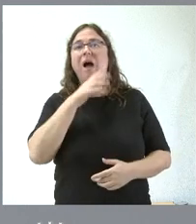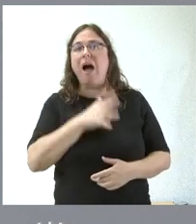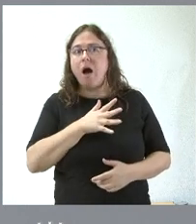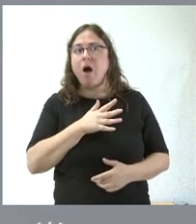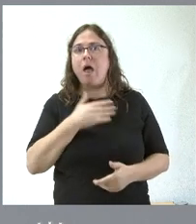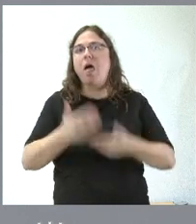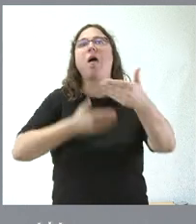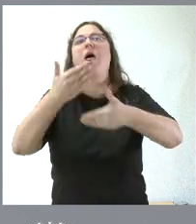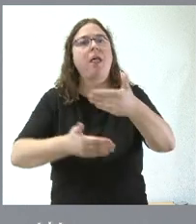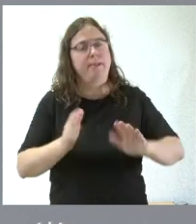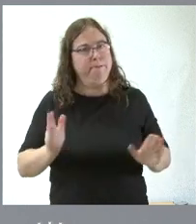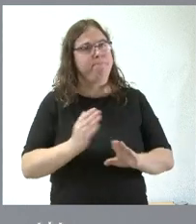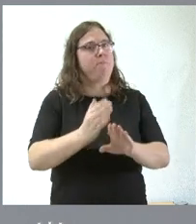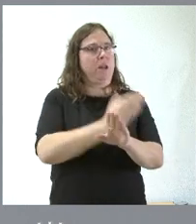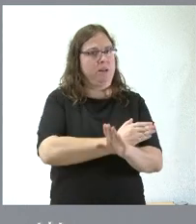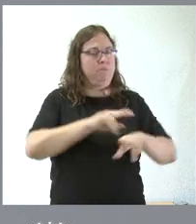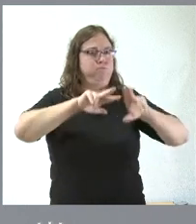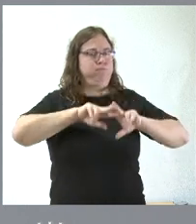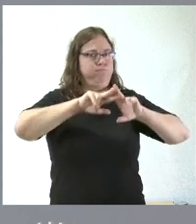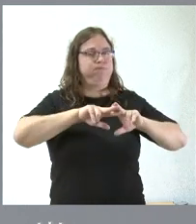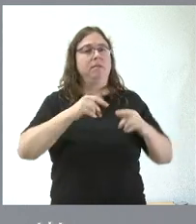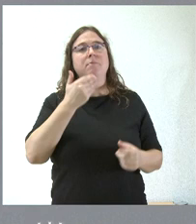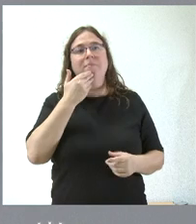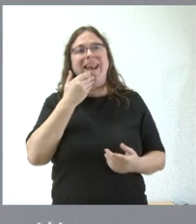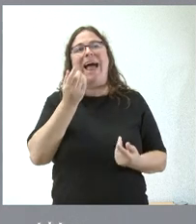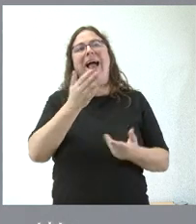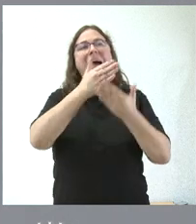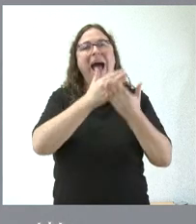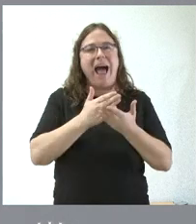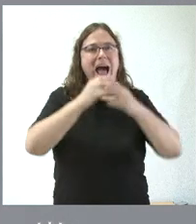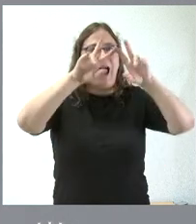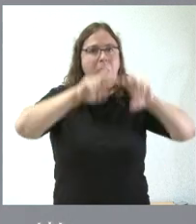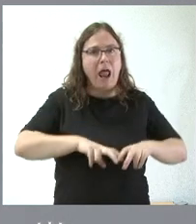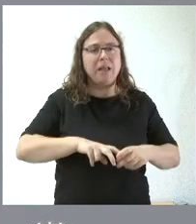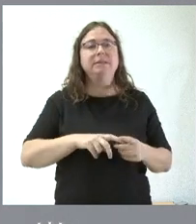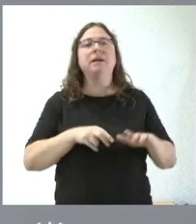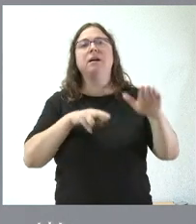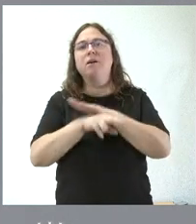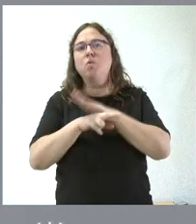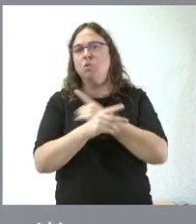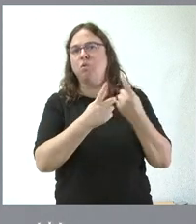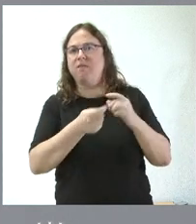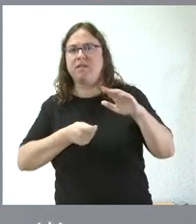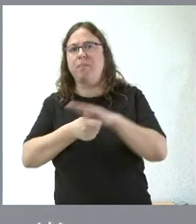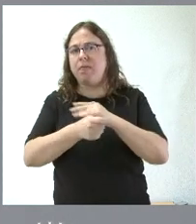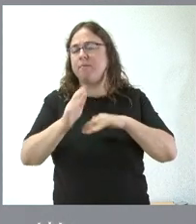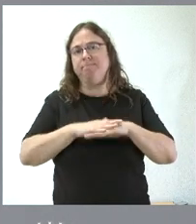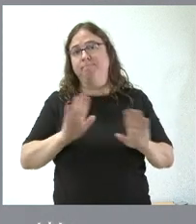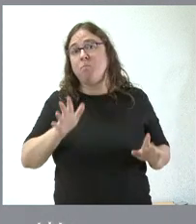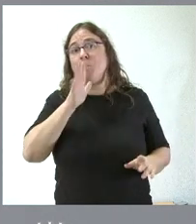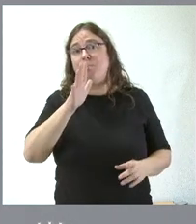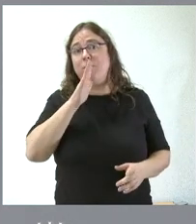precipitar a adelantar de eh Cuál es el análisis de medios que tendremos que poner a disposición porque